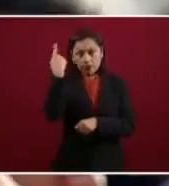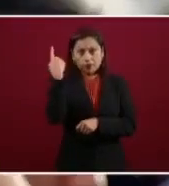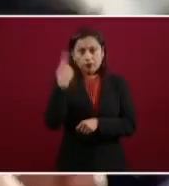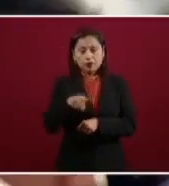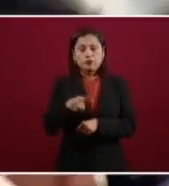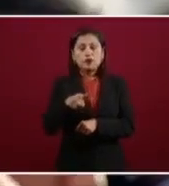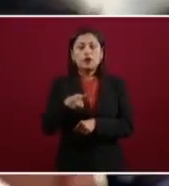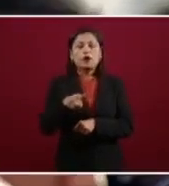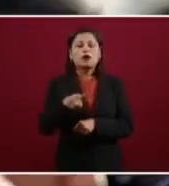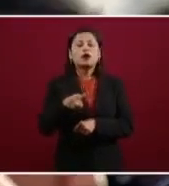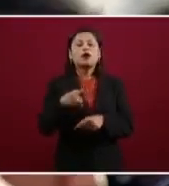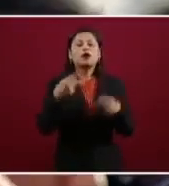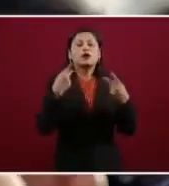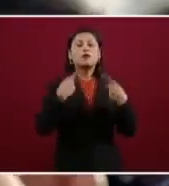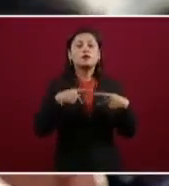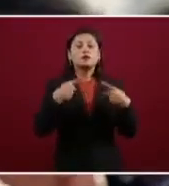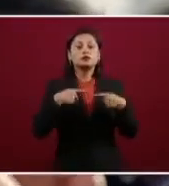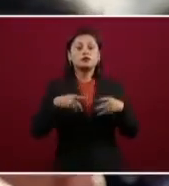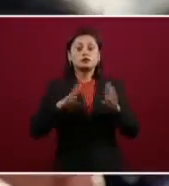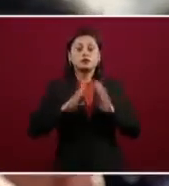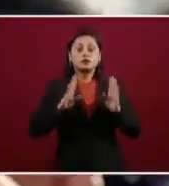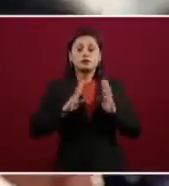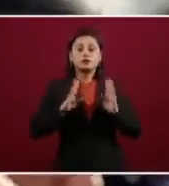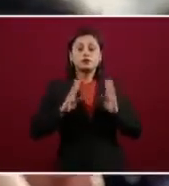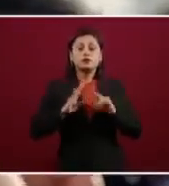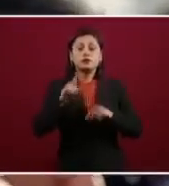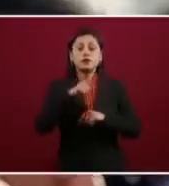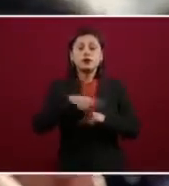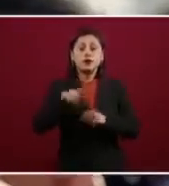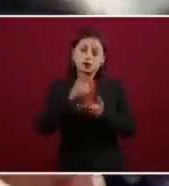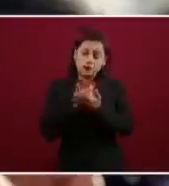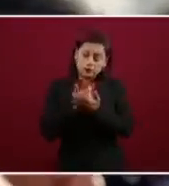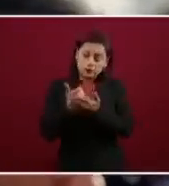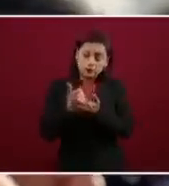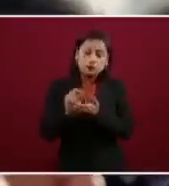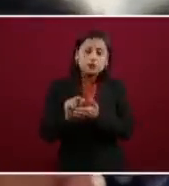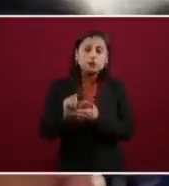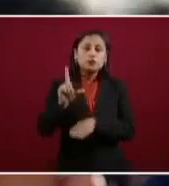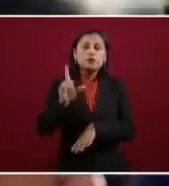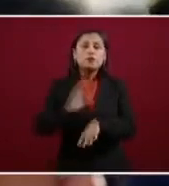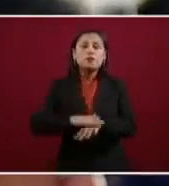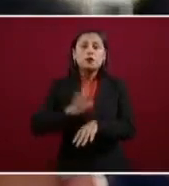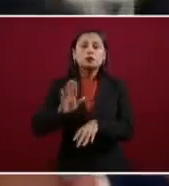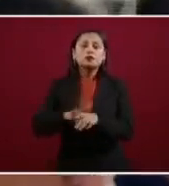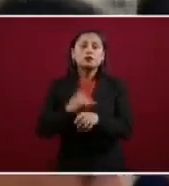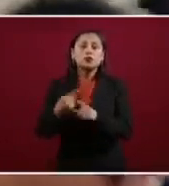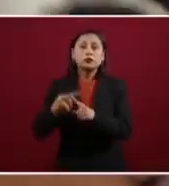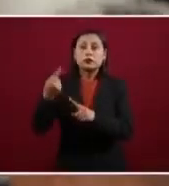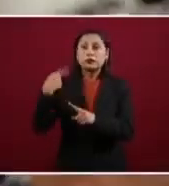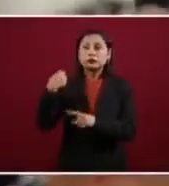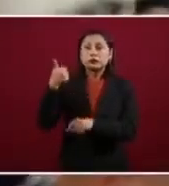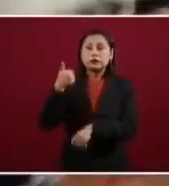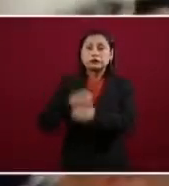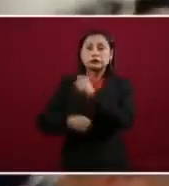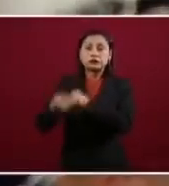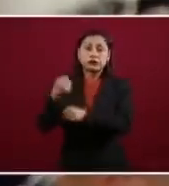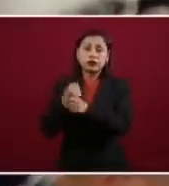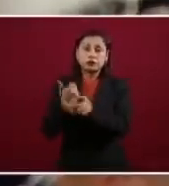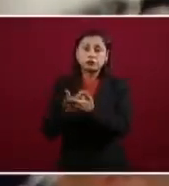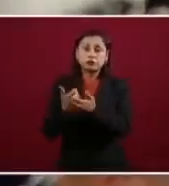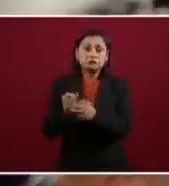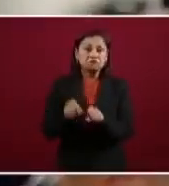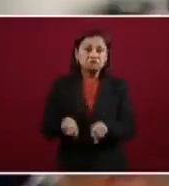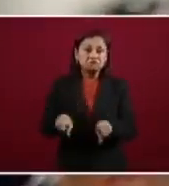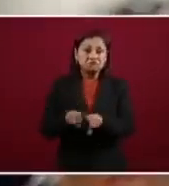incremento salarial pues llevan seis años sin esta desde ajustar su saldar sus salarios y la